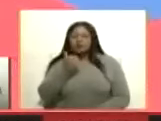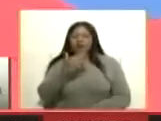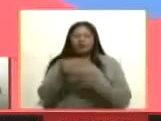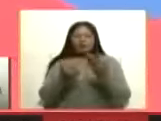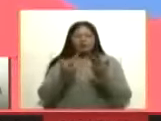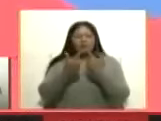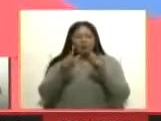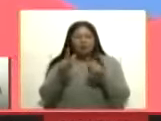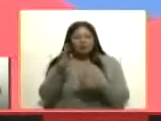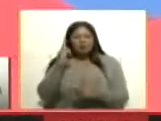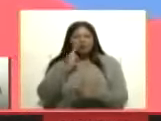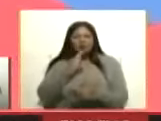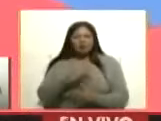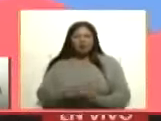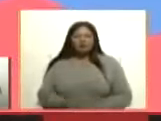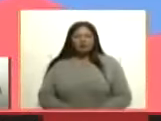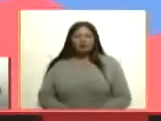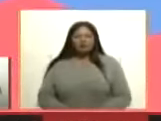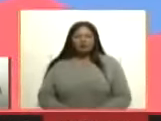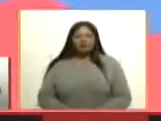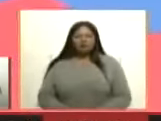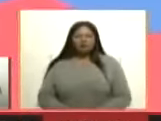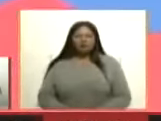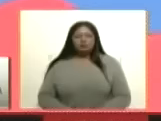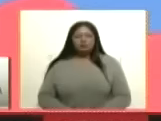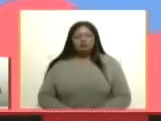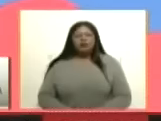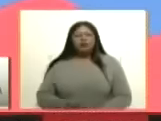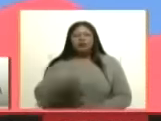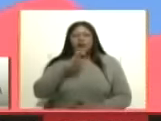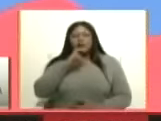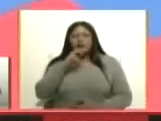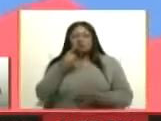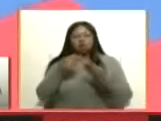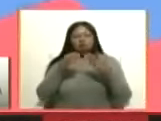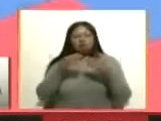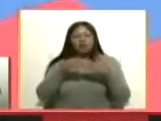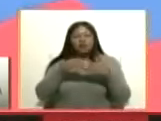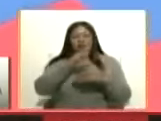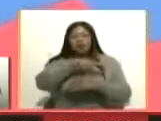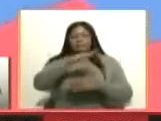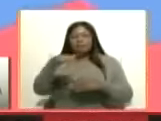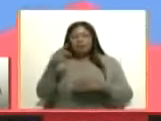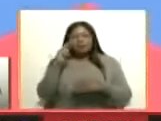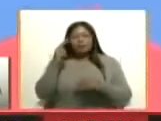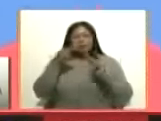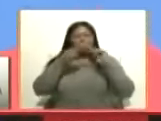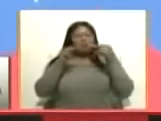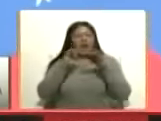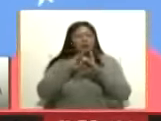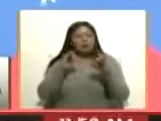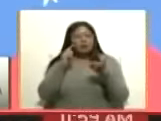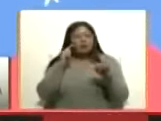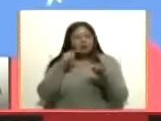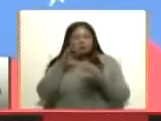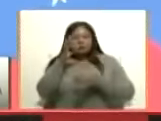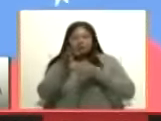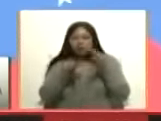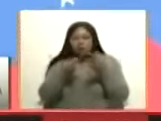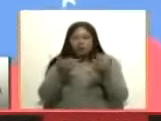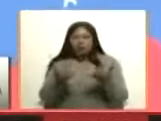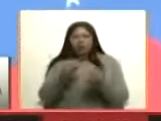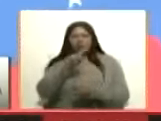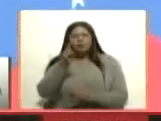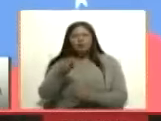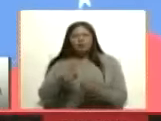libertador Simón Bolívar que es el oro que es el mar que es la sangre derramada que hoy en paz no de casualidad la pregunta